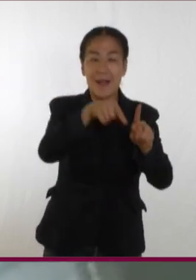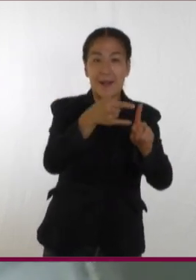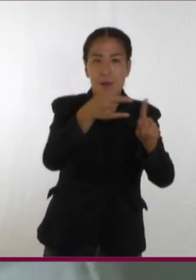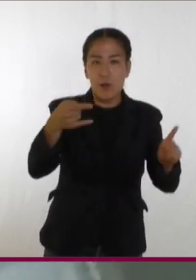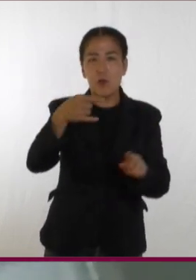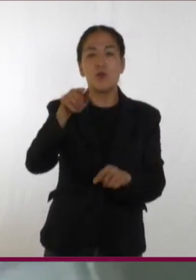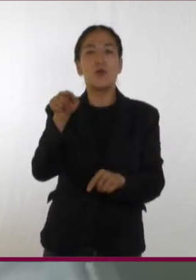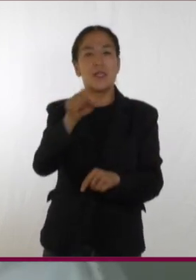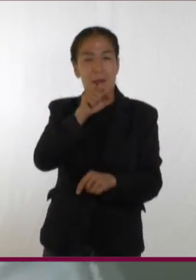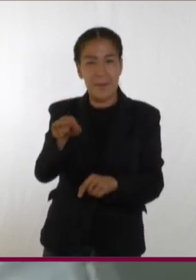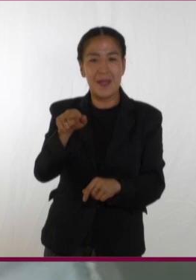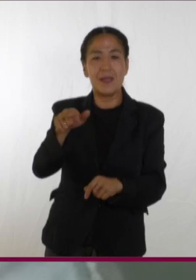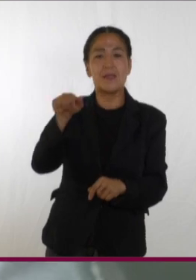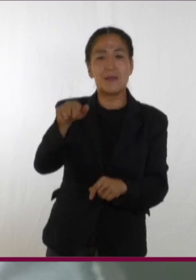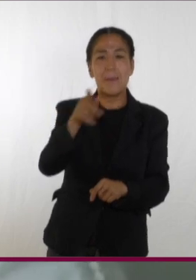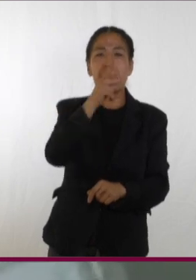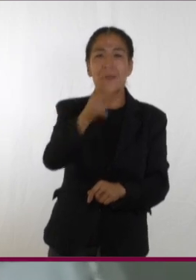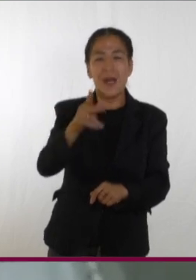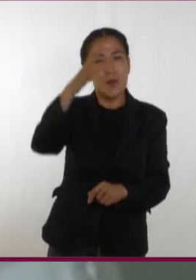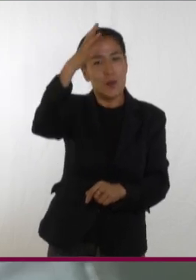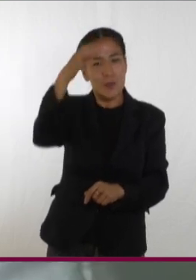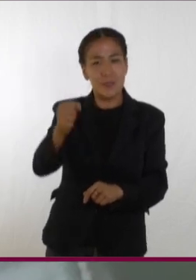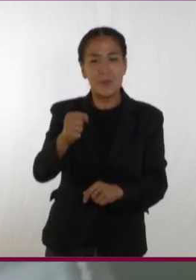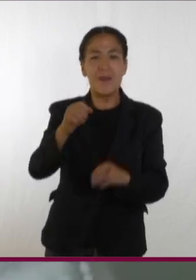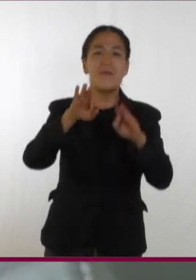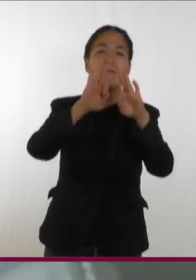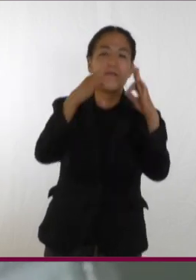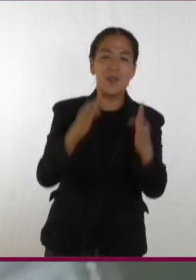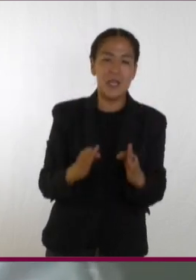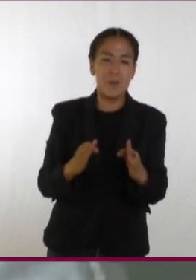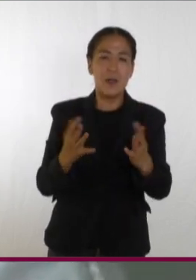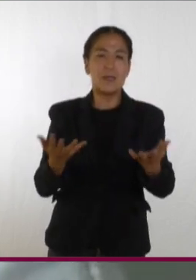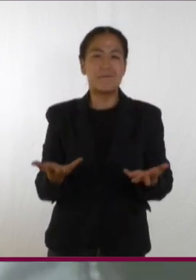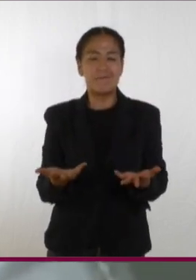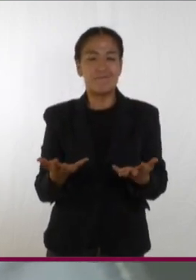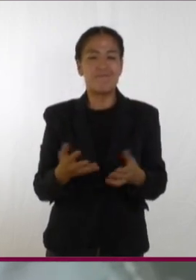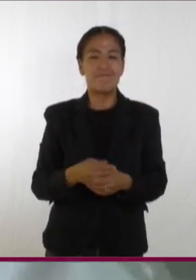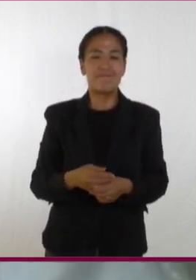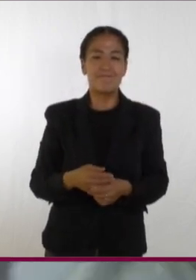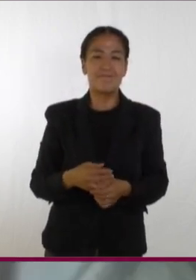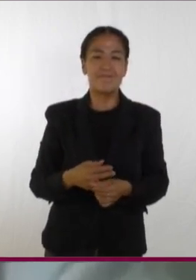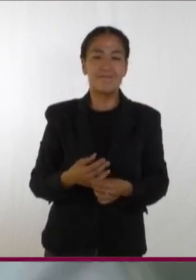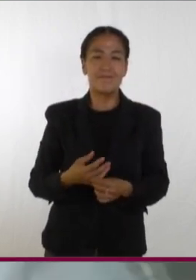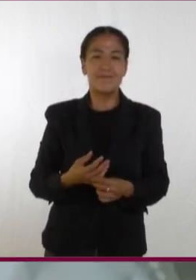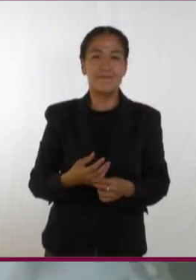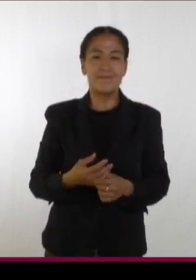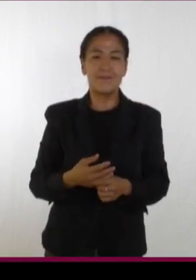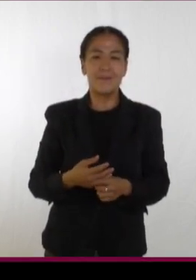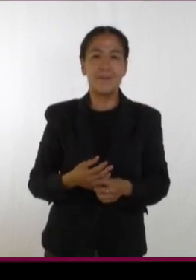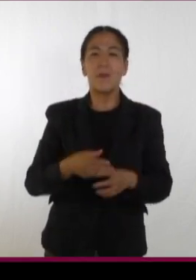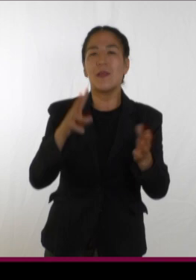del rectángulo y a partir del concepto de figuras